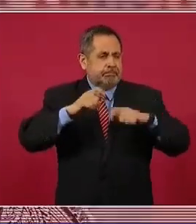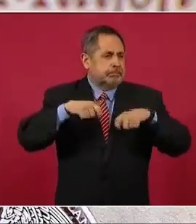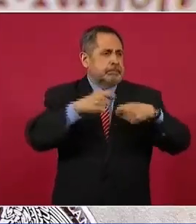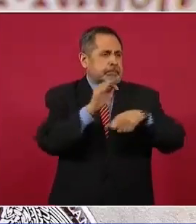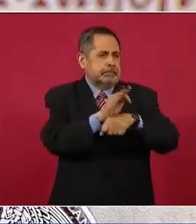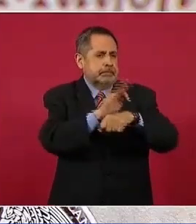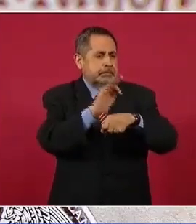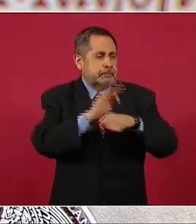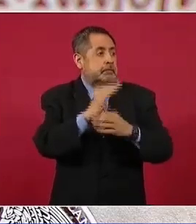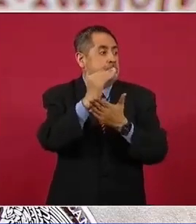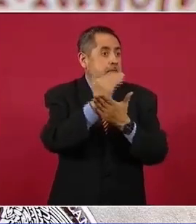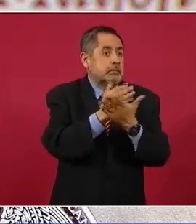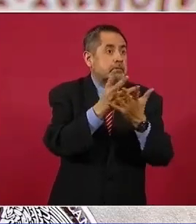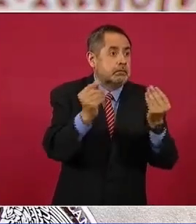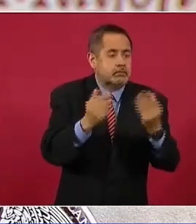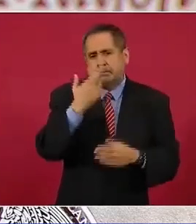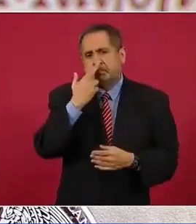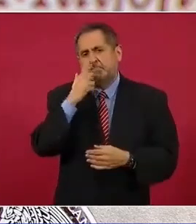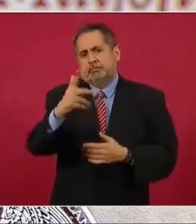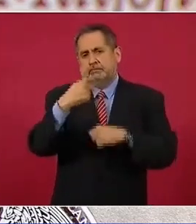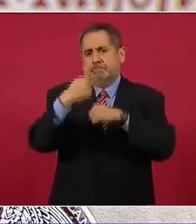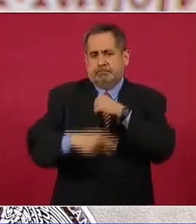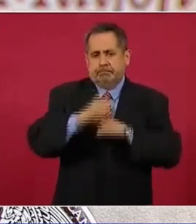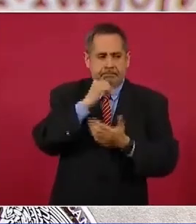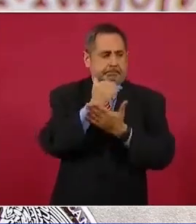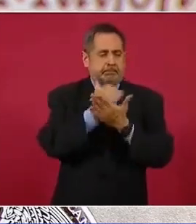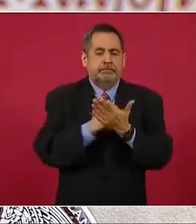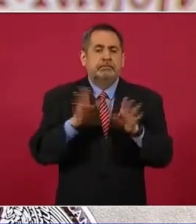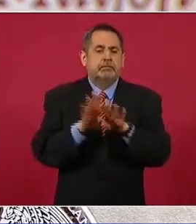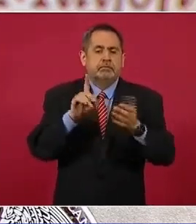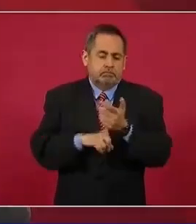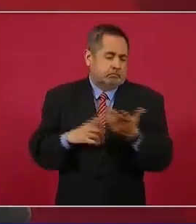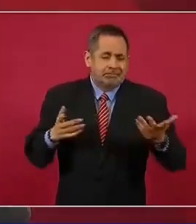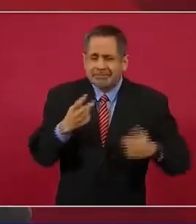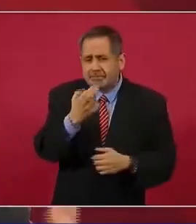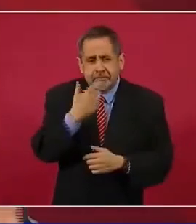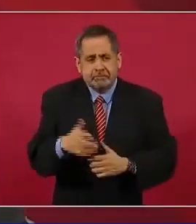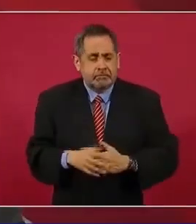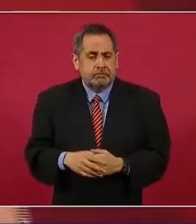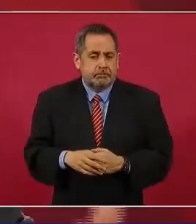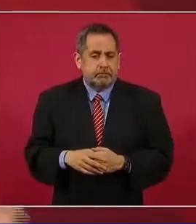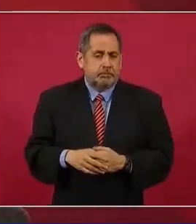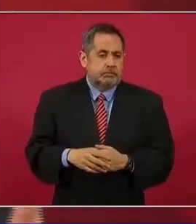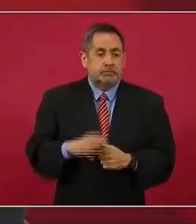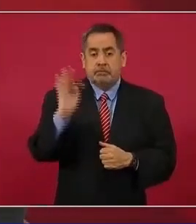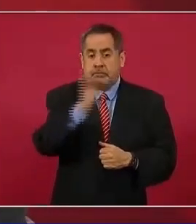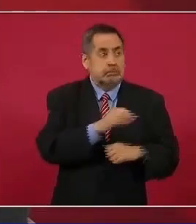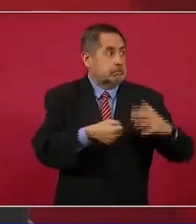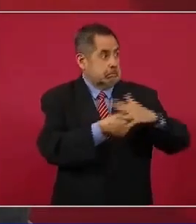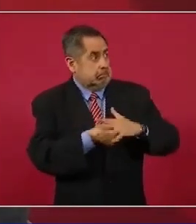uno disminuye el peligro y más ampliamente disminuye uno el peligro. Si por